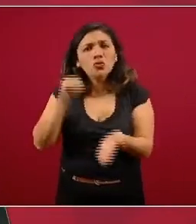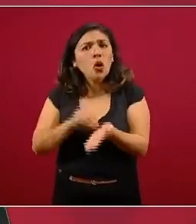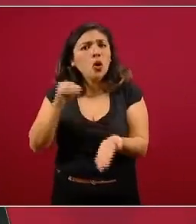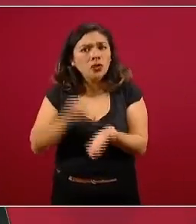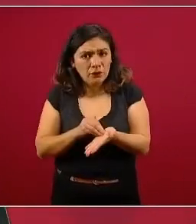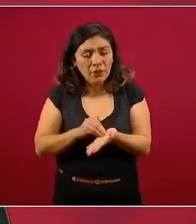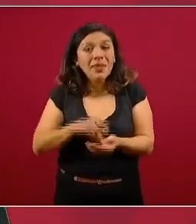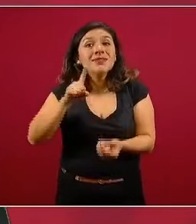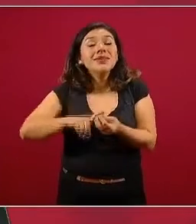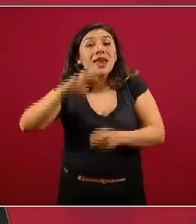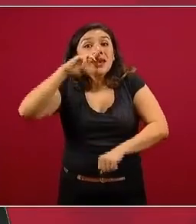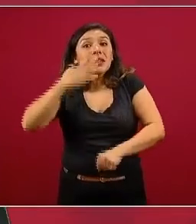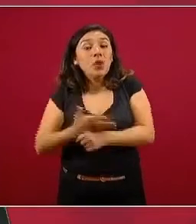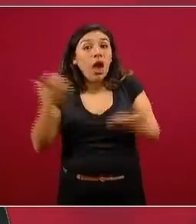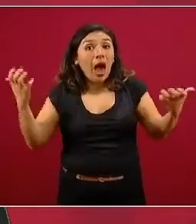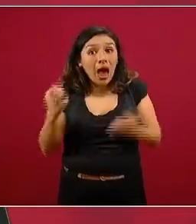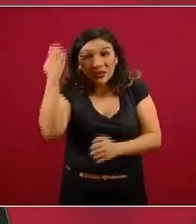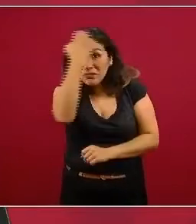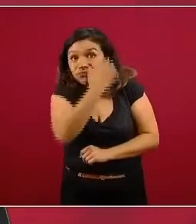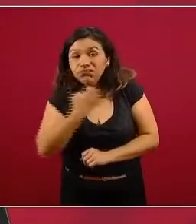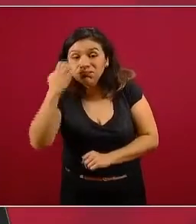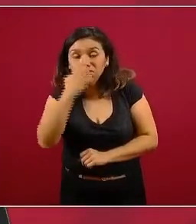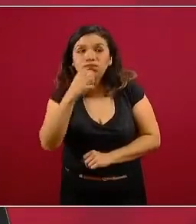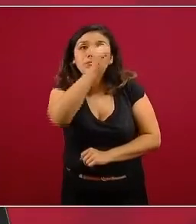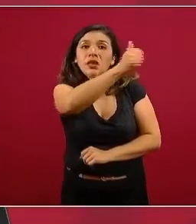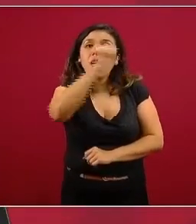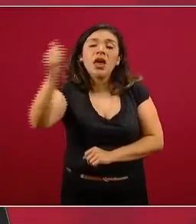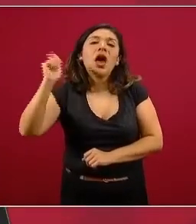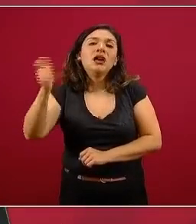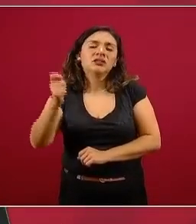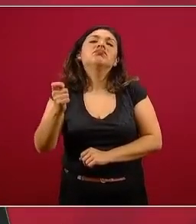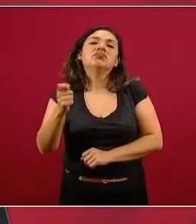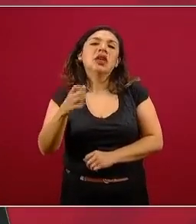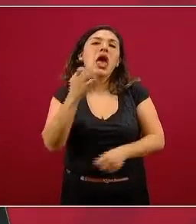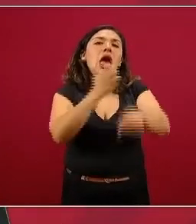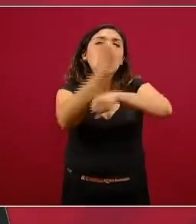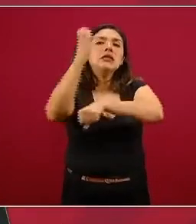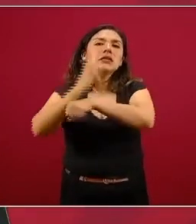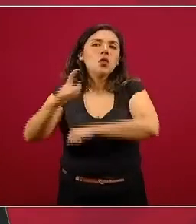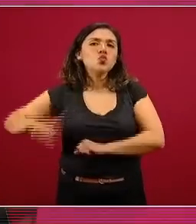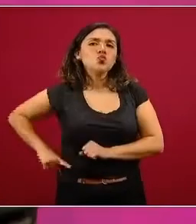la responsabilidad de su ejecución recae en los gobiernos estatales.